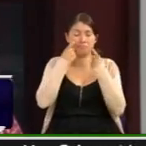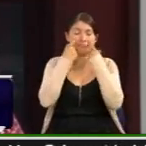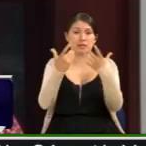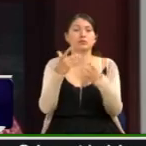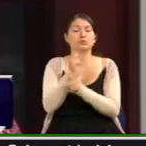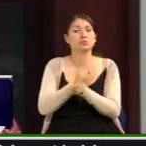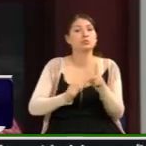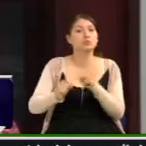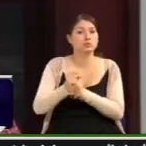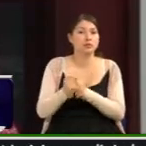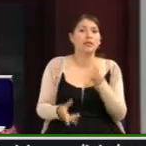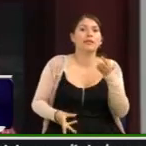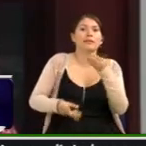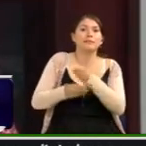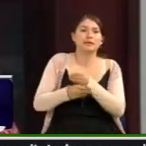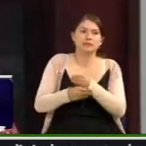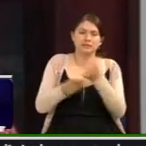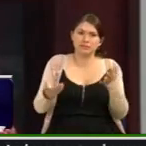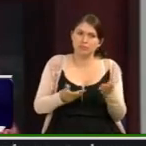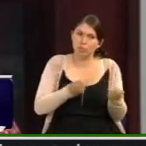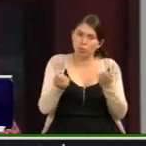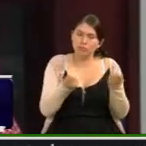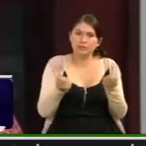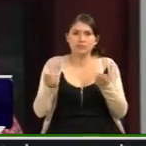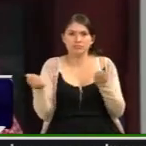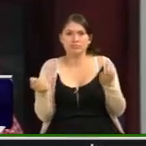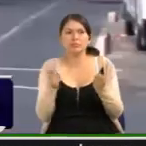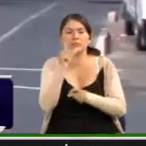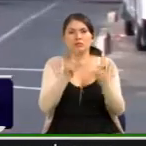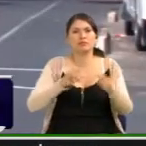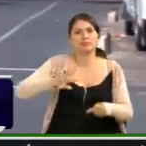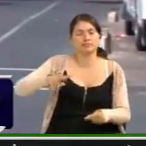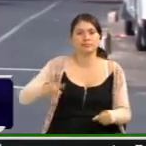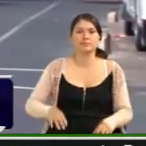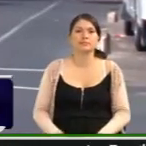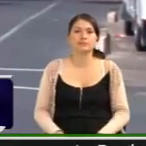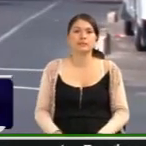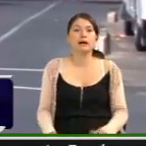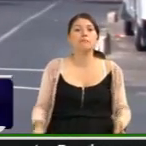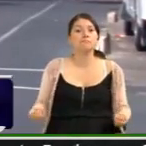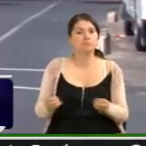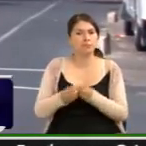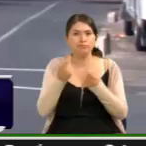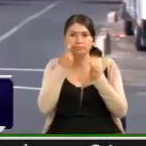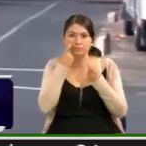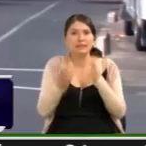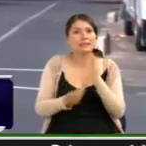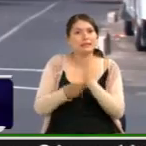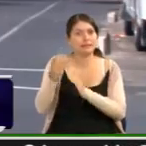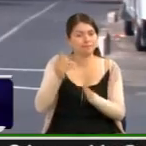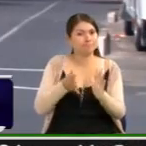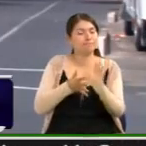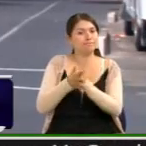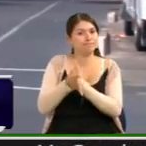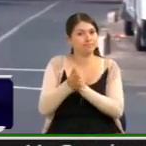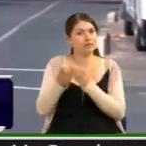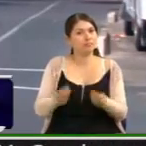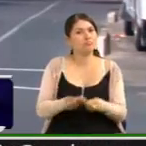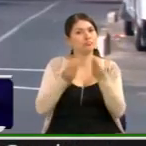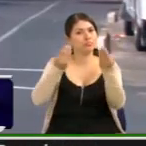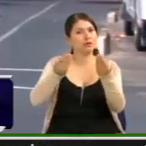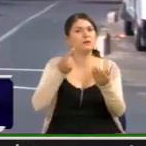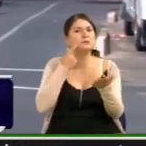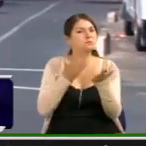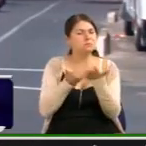impacto social y además de eso para apresar y contrarrestar a los delincuentes. Estaremos muy pendientes al desarrollo de esta información para entregarle